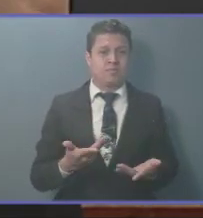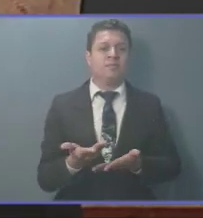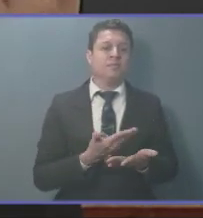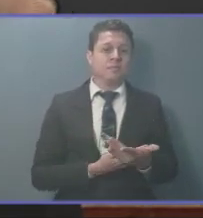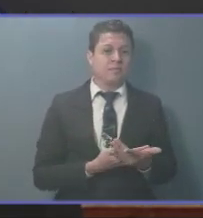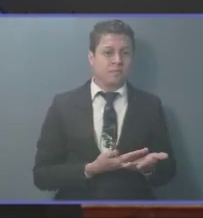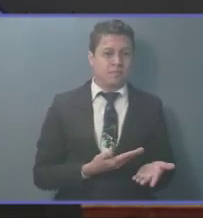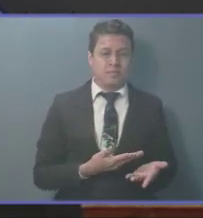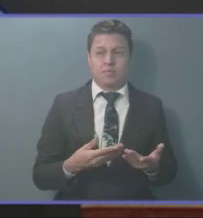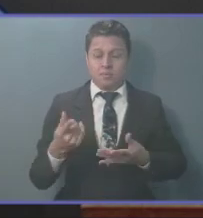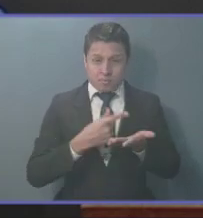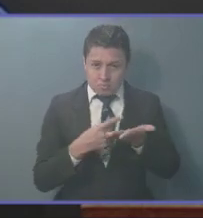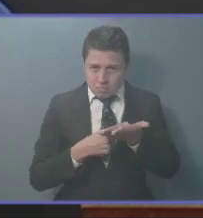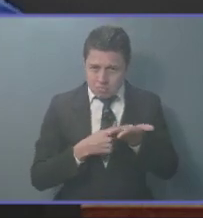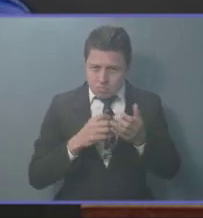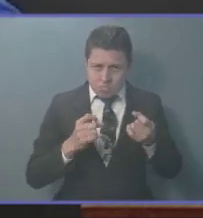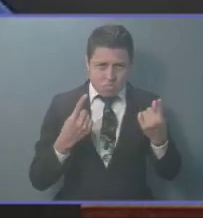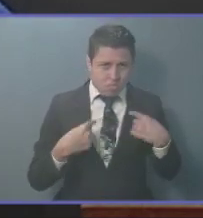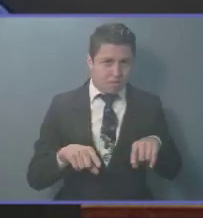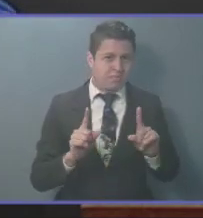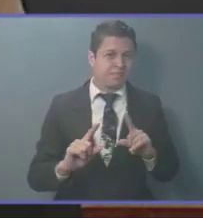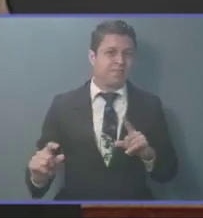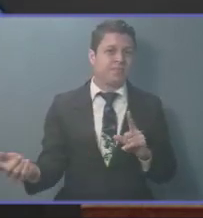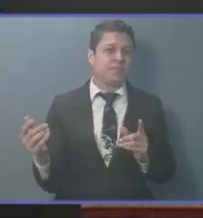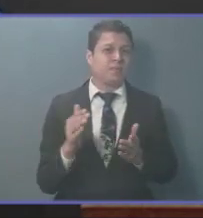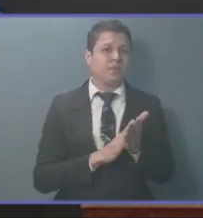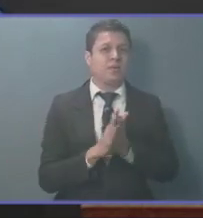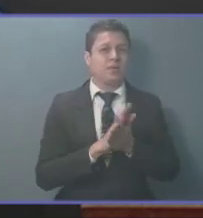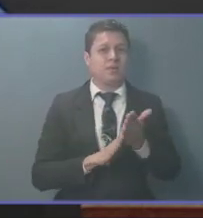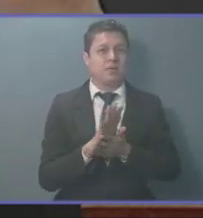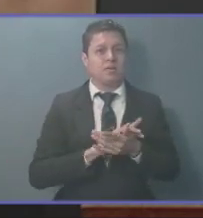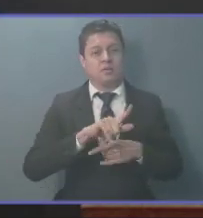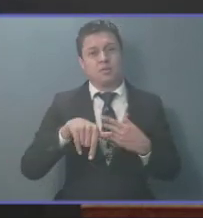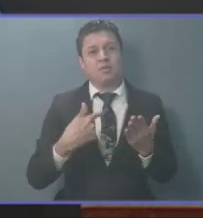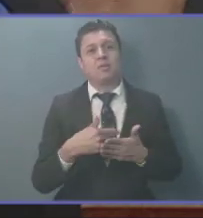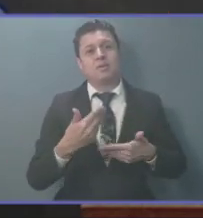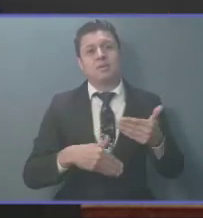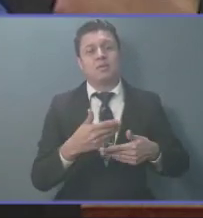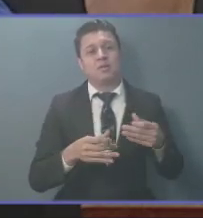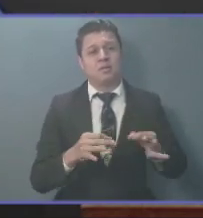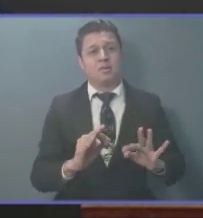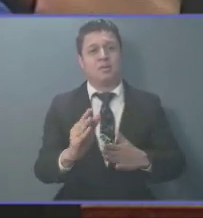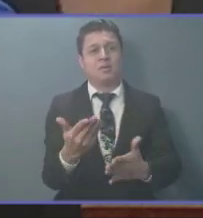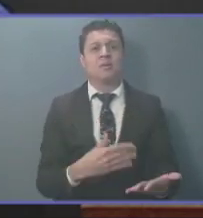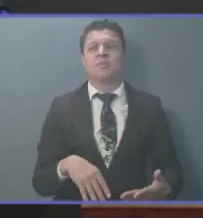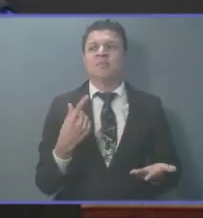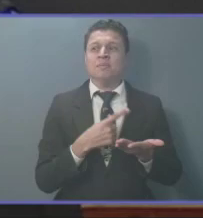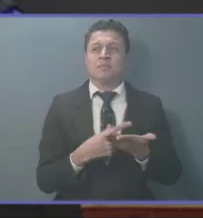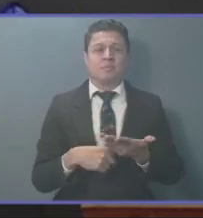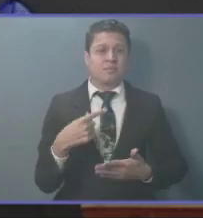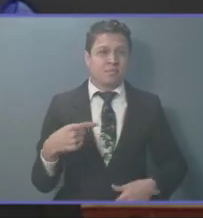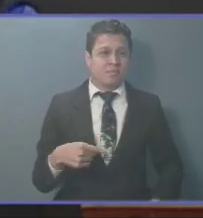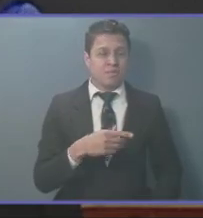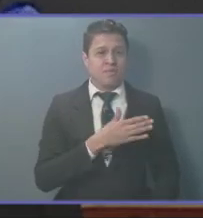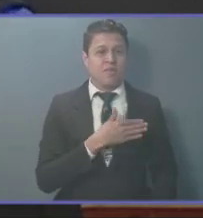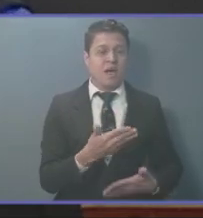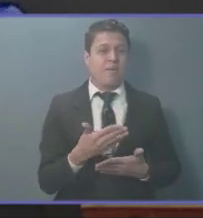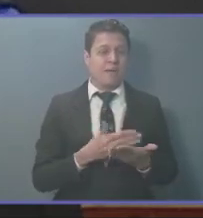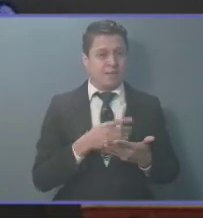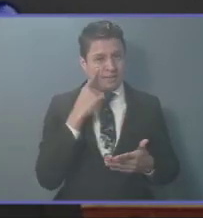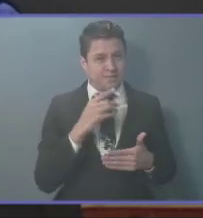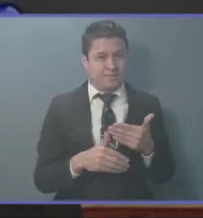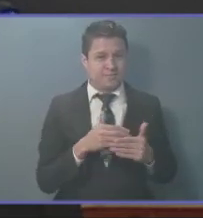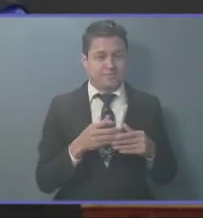diálogo permanece abierto. El diálogo es esencial. El diálogo siempre tiene espacio para las mentes